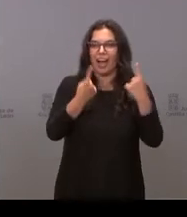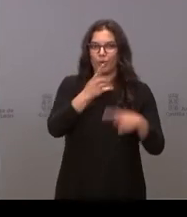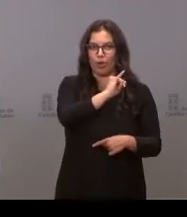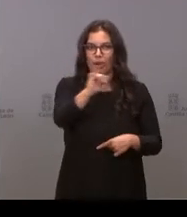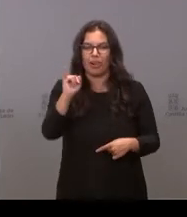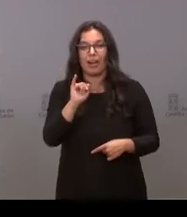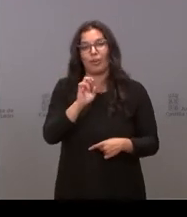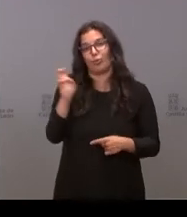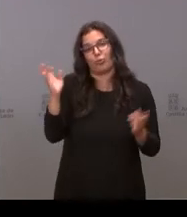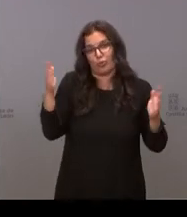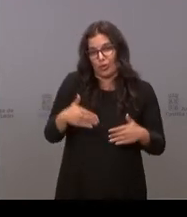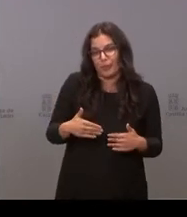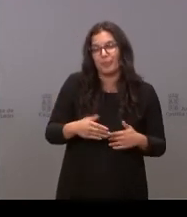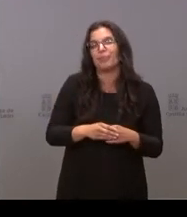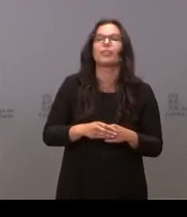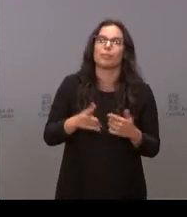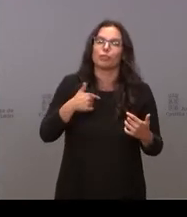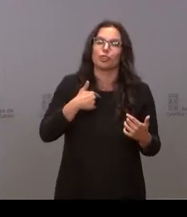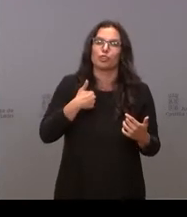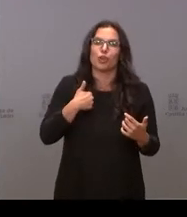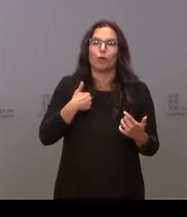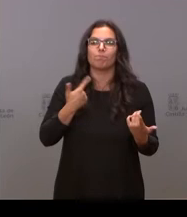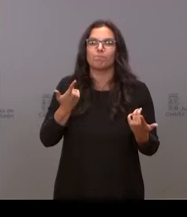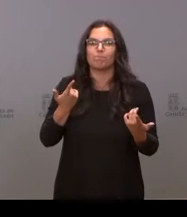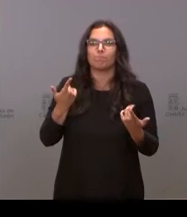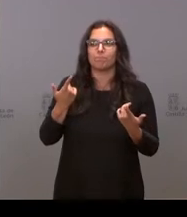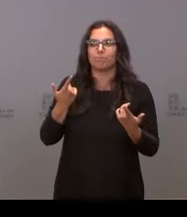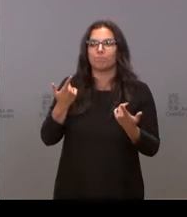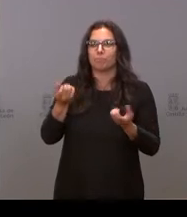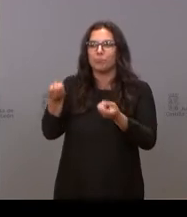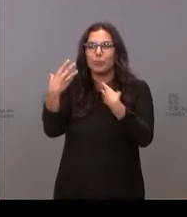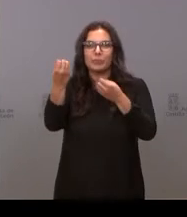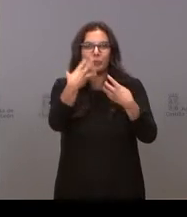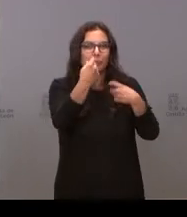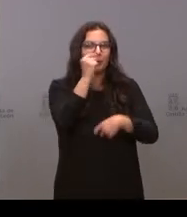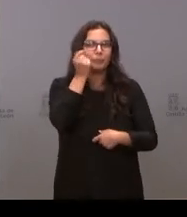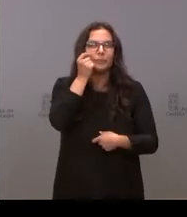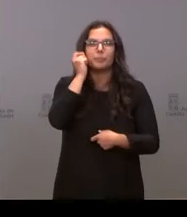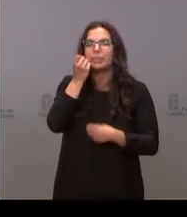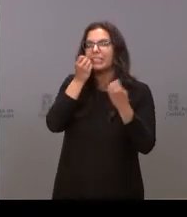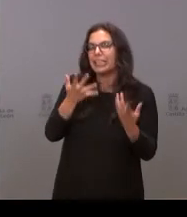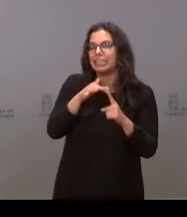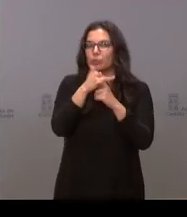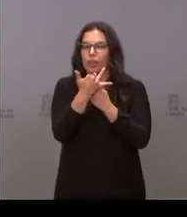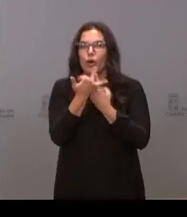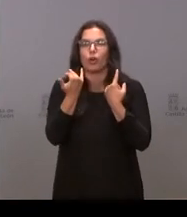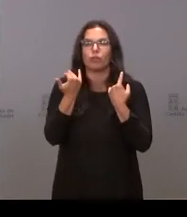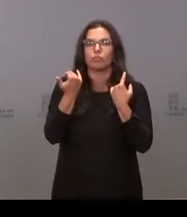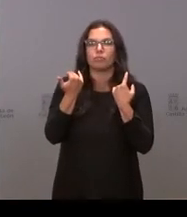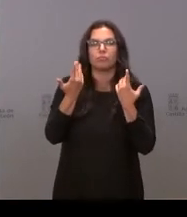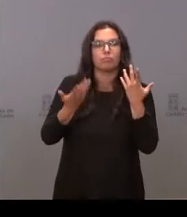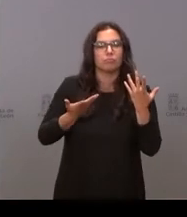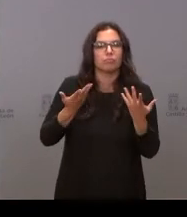presentes, otros no, pero yo recibo mensajes puntuales de cómo van las cosas, de qué, cuáles